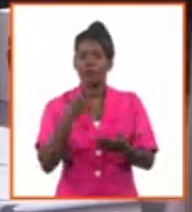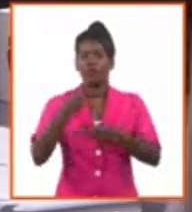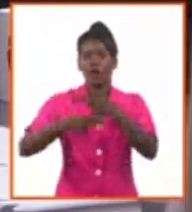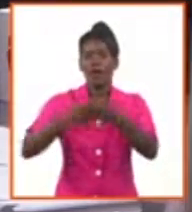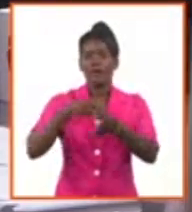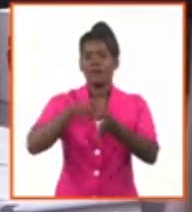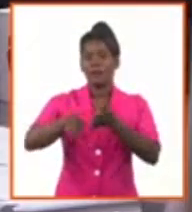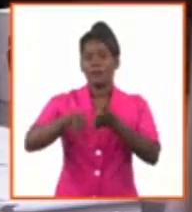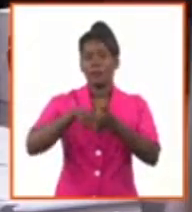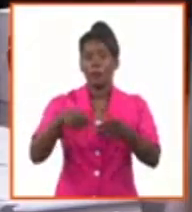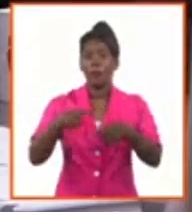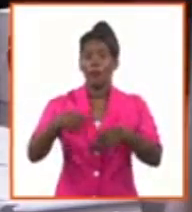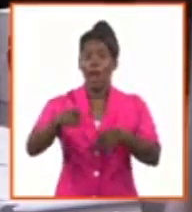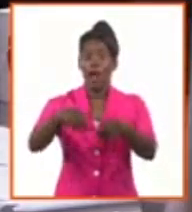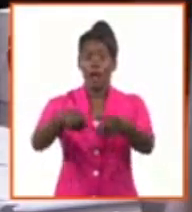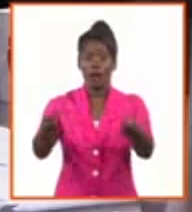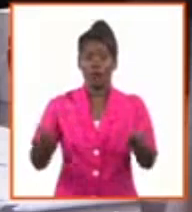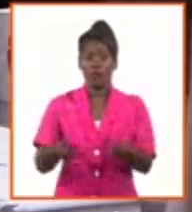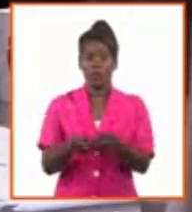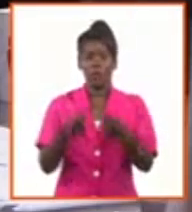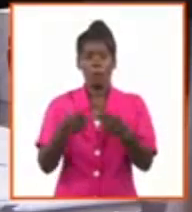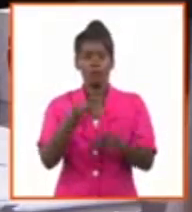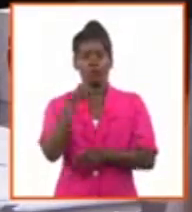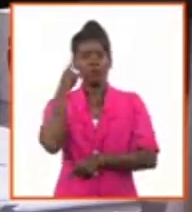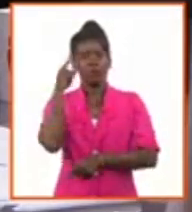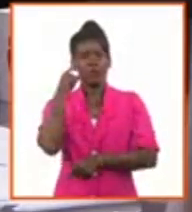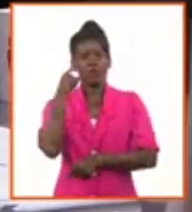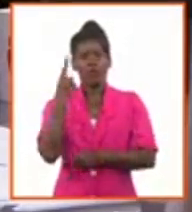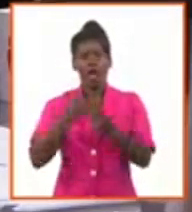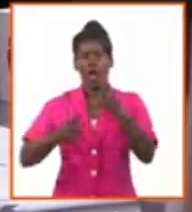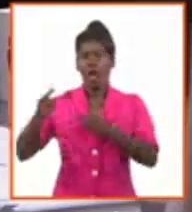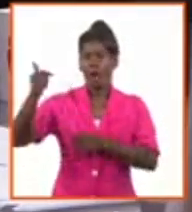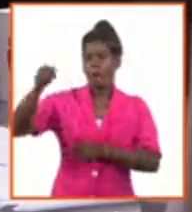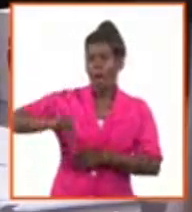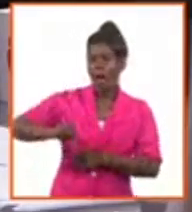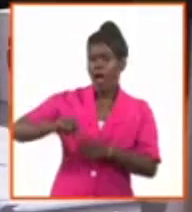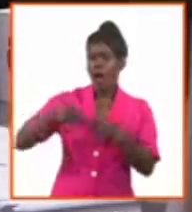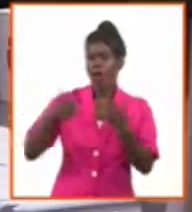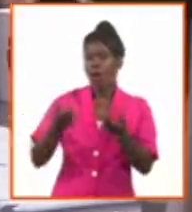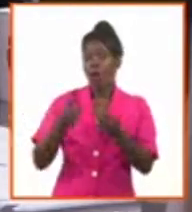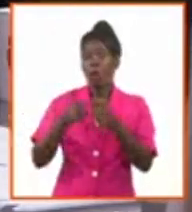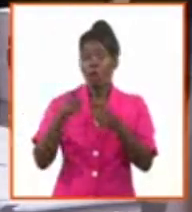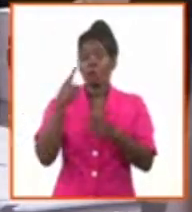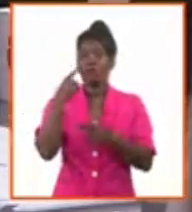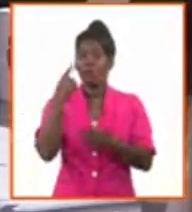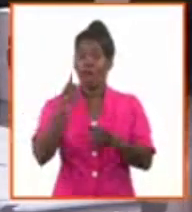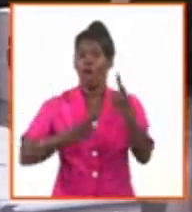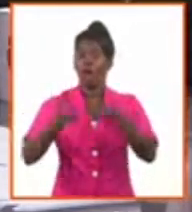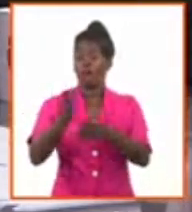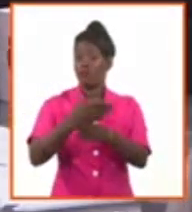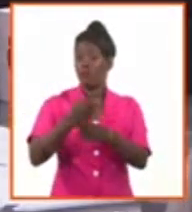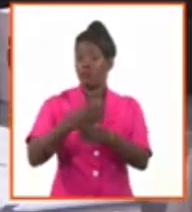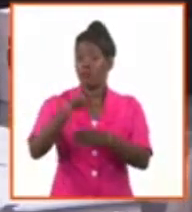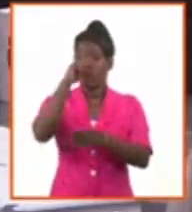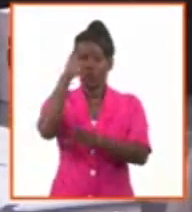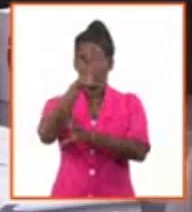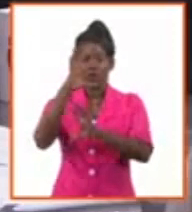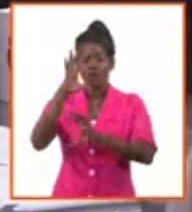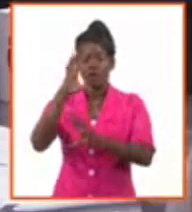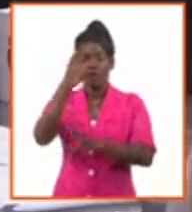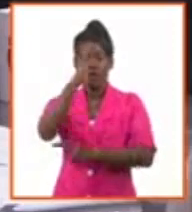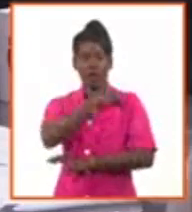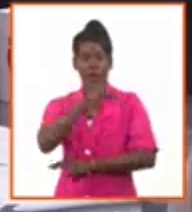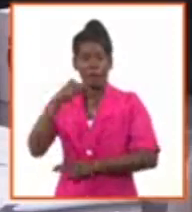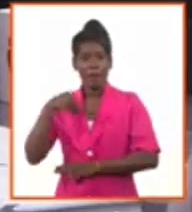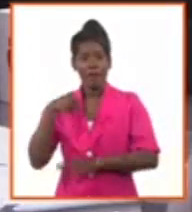de la FEU? ¿Qué diferencias pudiera haber? Porque tenemos universidades de ciencias médicas, universidades más generalistas